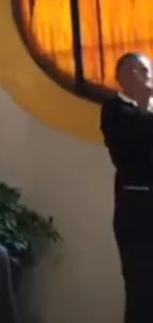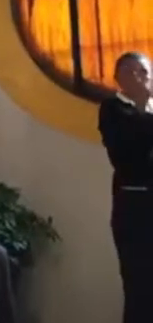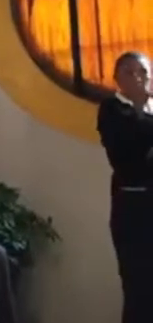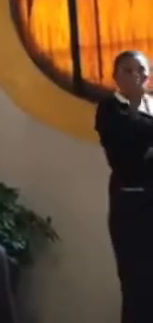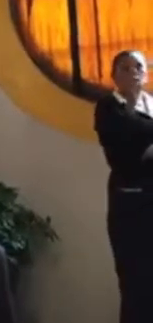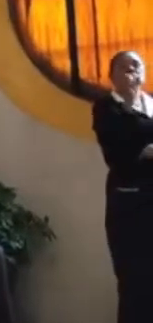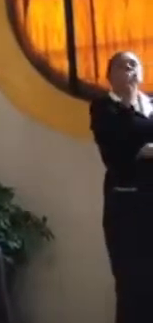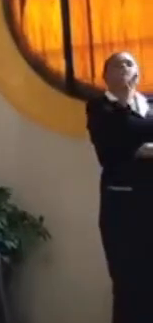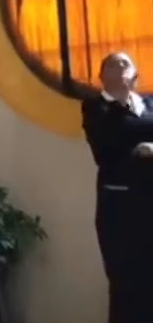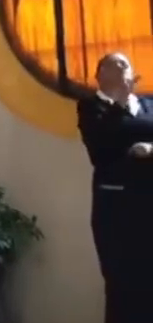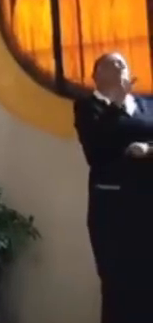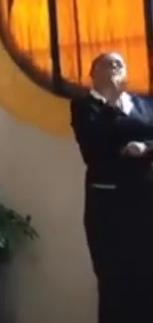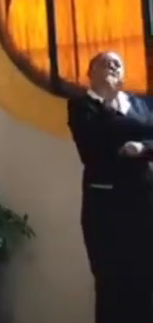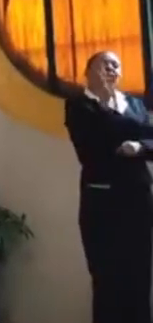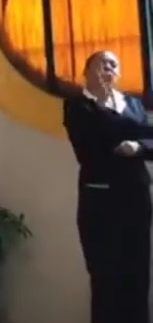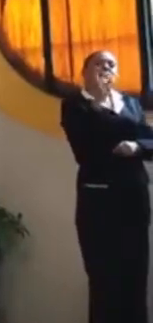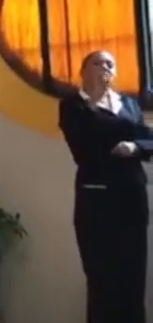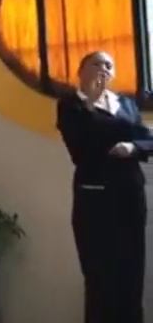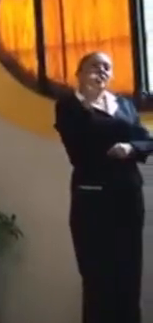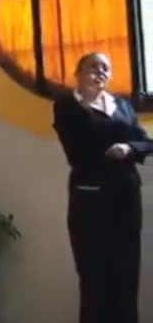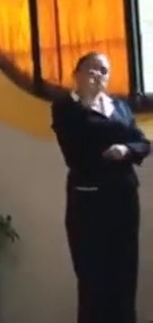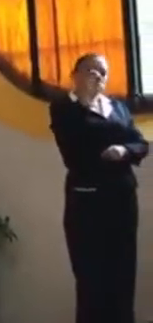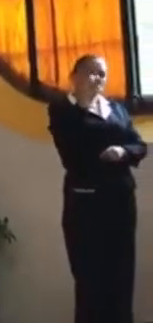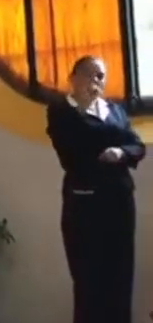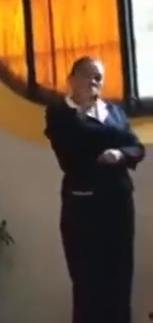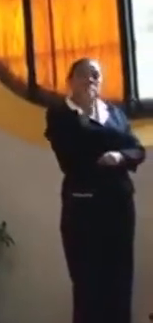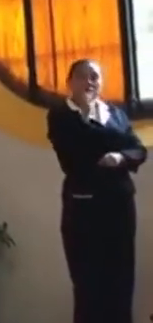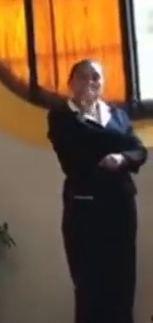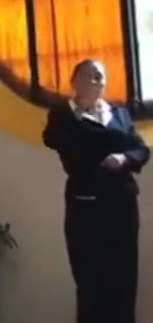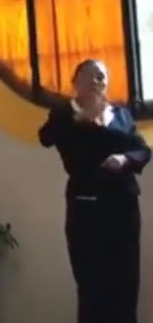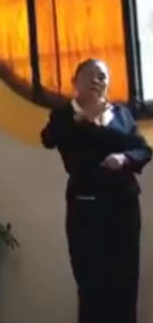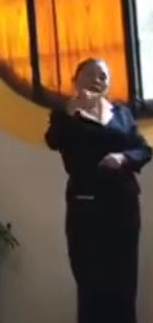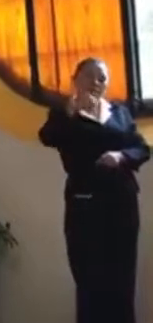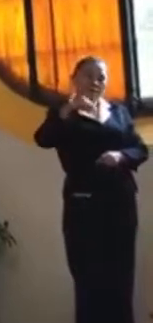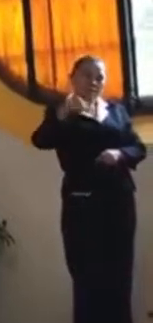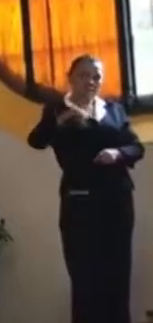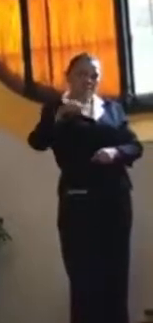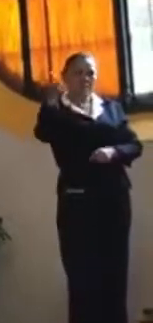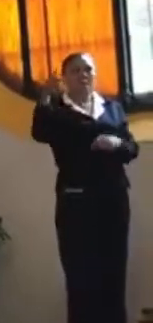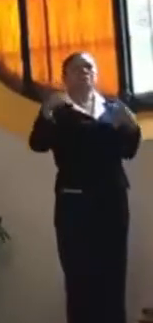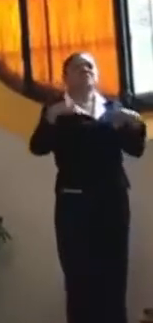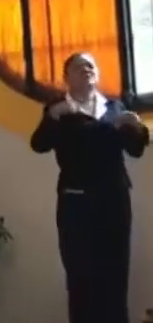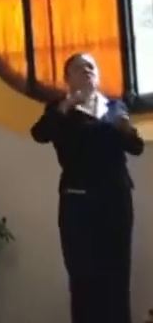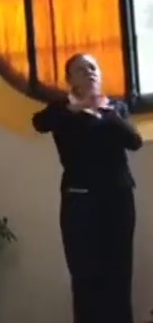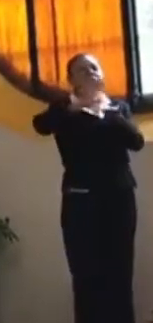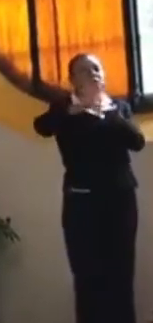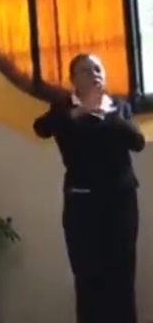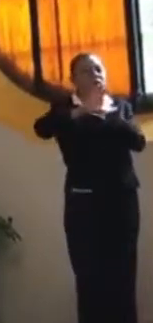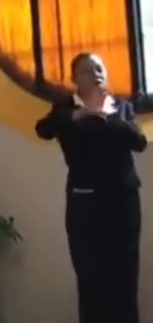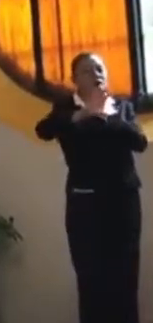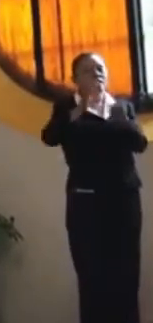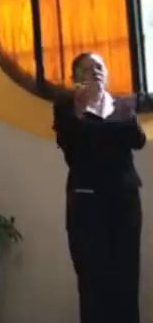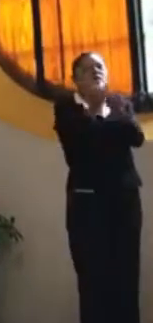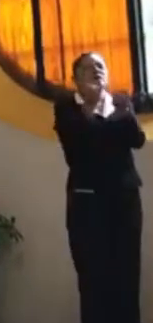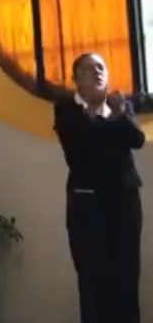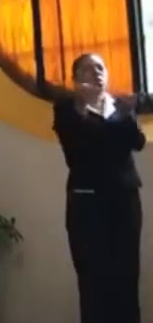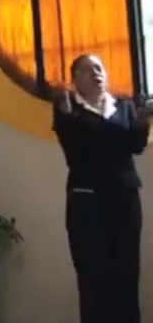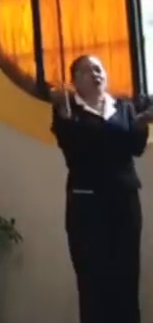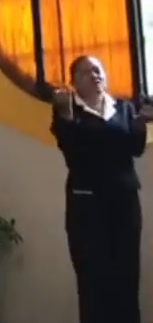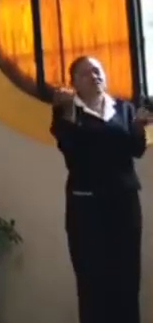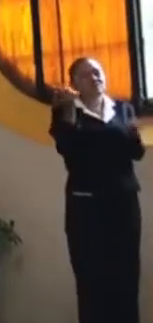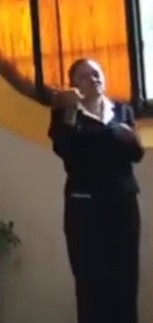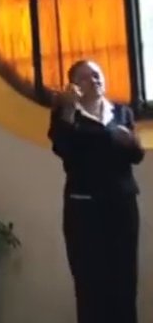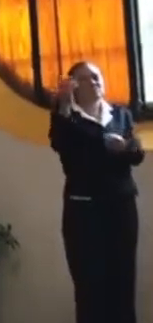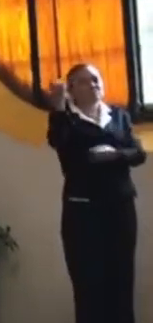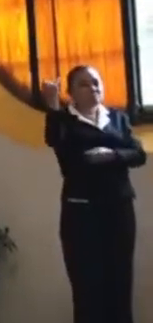tenemos, el femenil y el de personas con una discapacidad mental bajo proceso, que